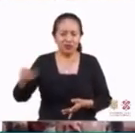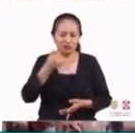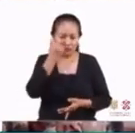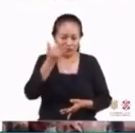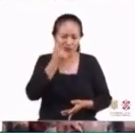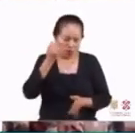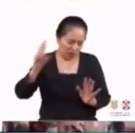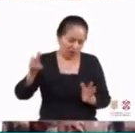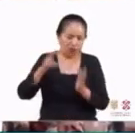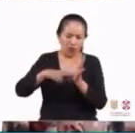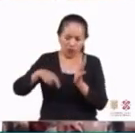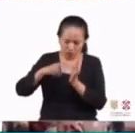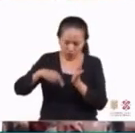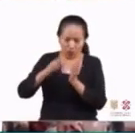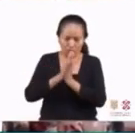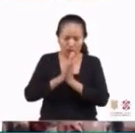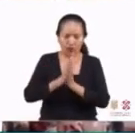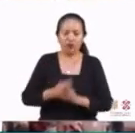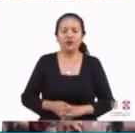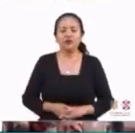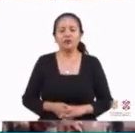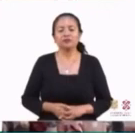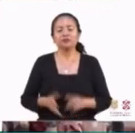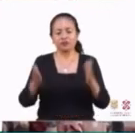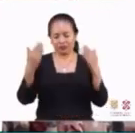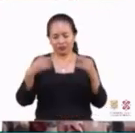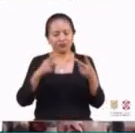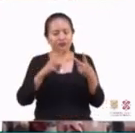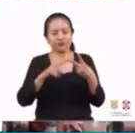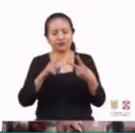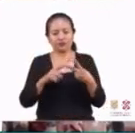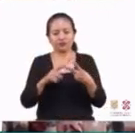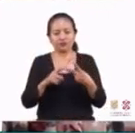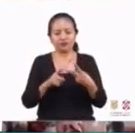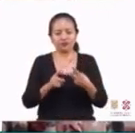corrigieran. Y segundo, por supuesto que en ningún momento